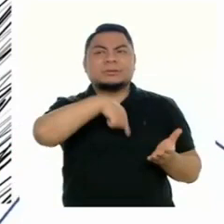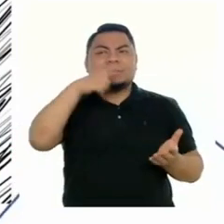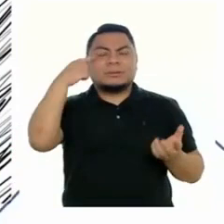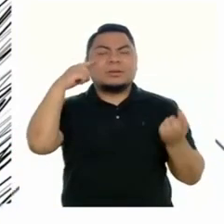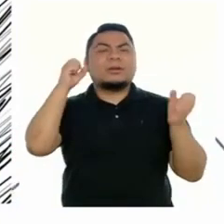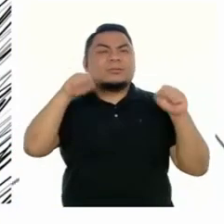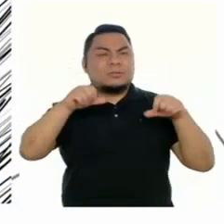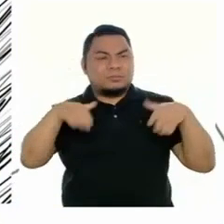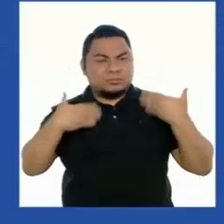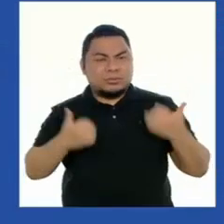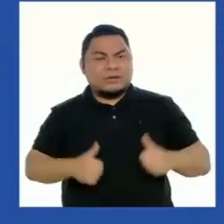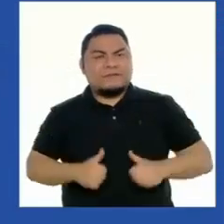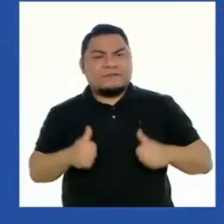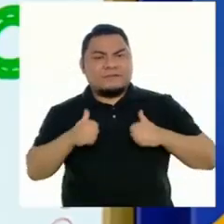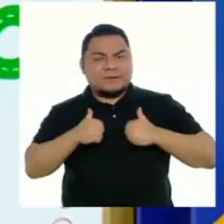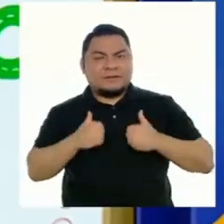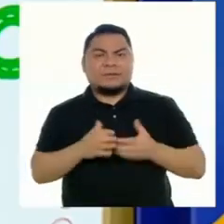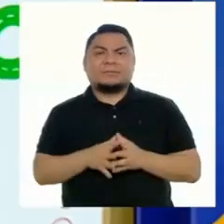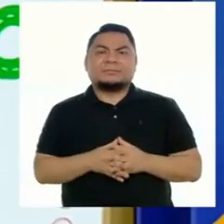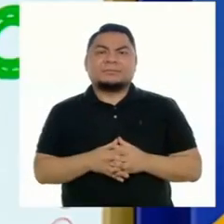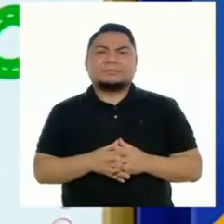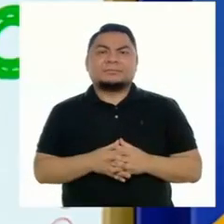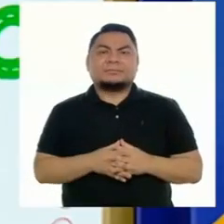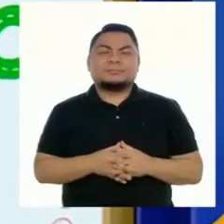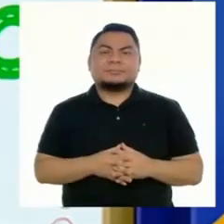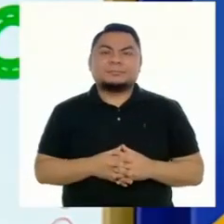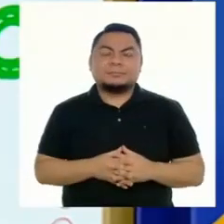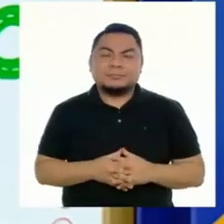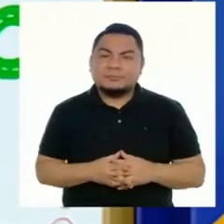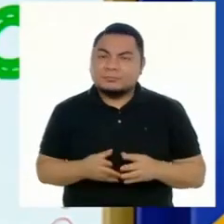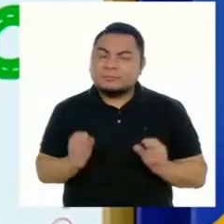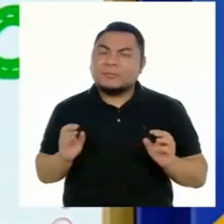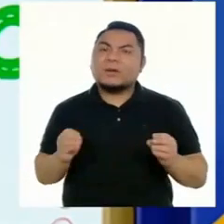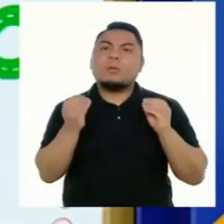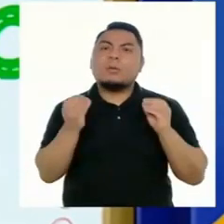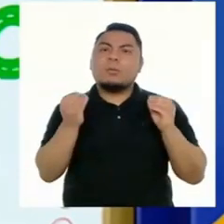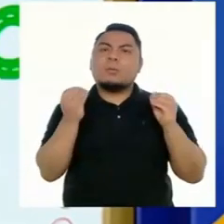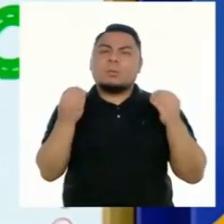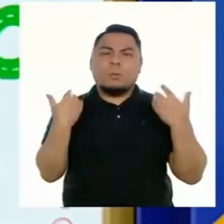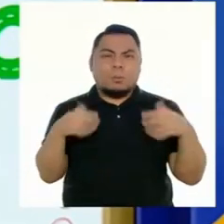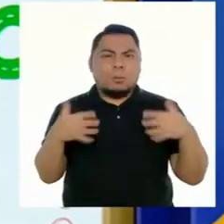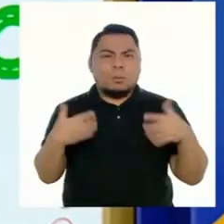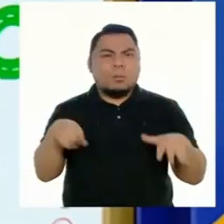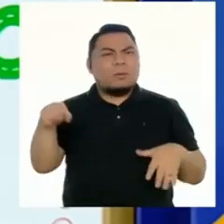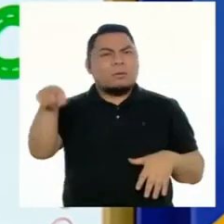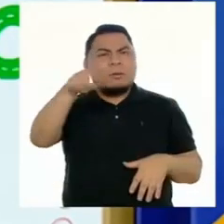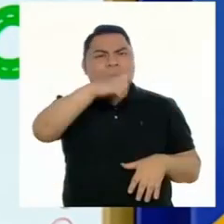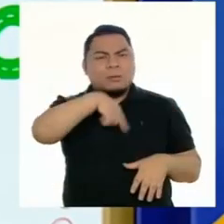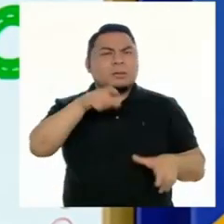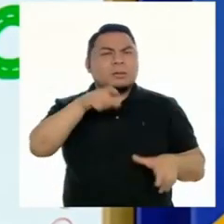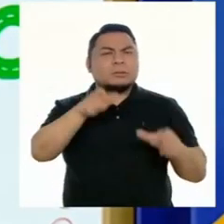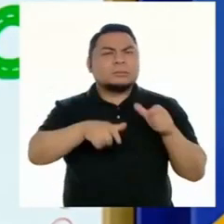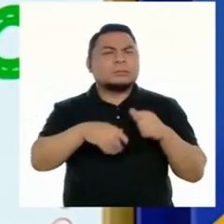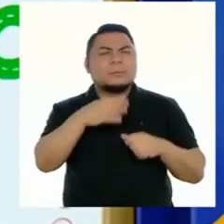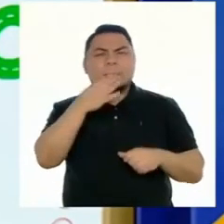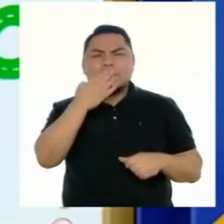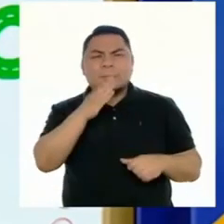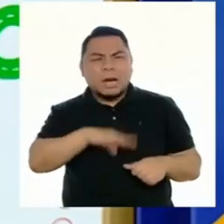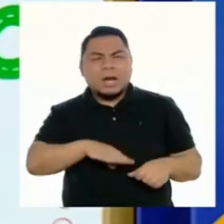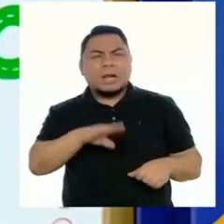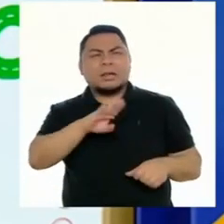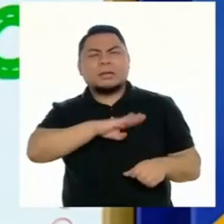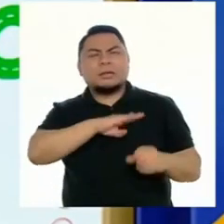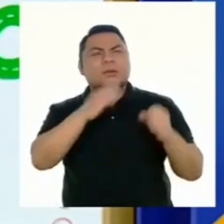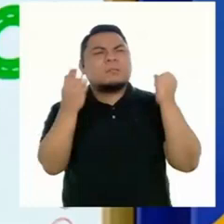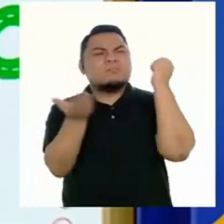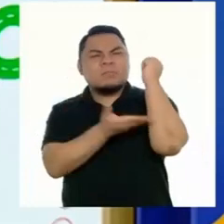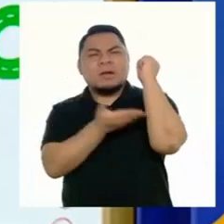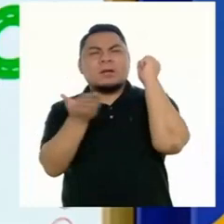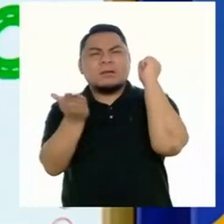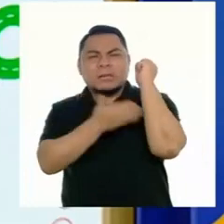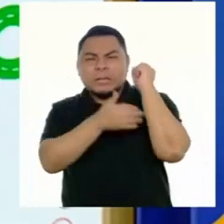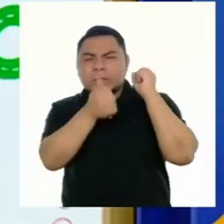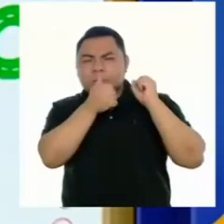hacen posible la vida. ¡Qué terrible cómo se está causando la deforestación! Y aquí sí